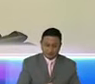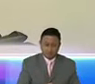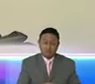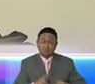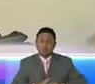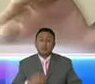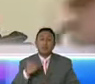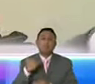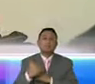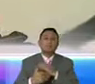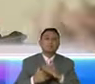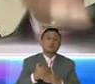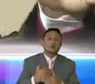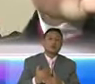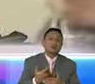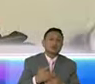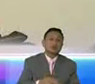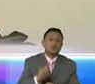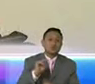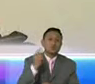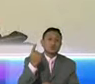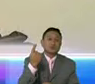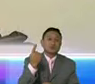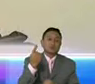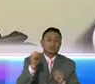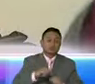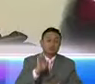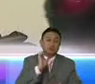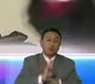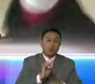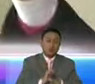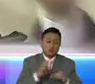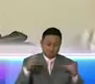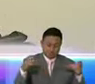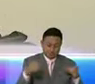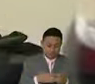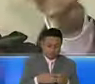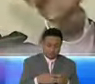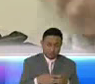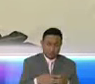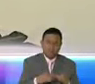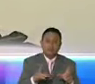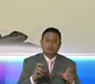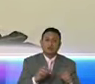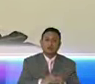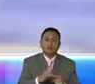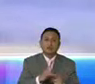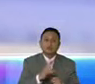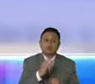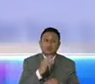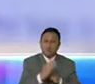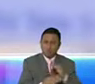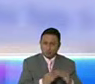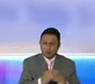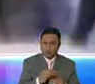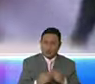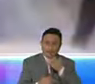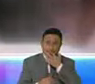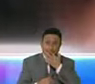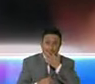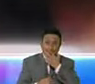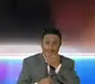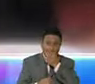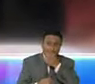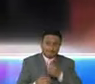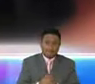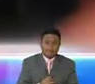proceso paralelo y único para Ecuador respecto a corporaciones que atienden a todo el mundo. Que tratar de controlar las